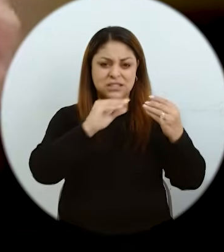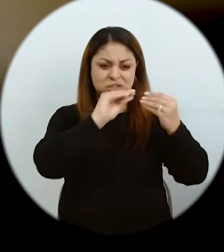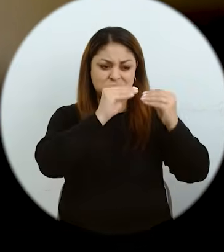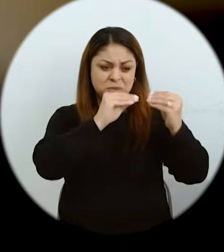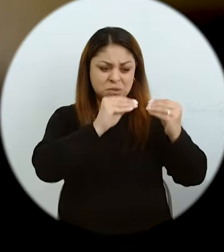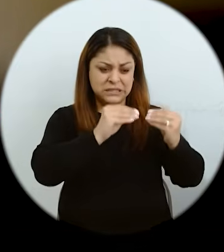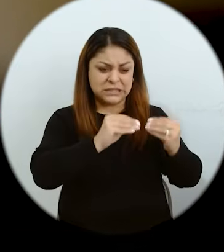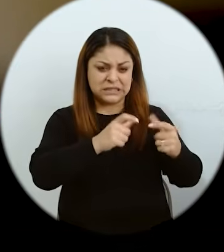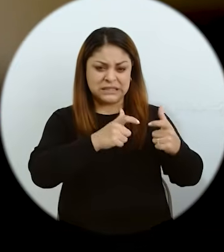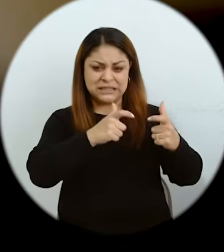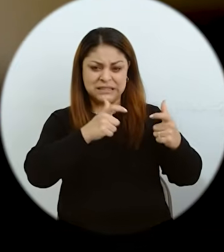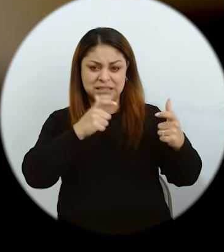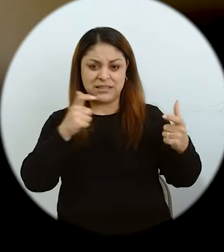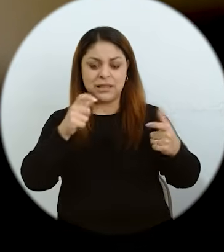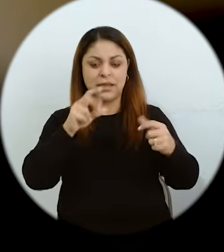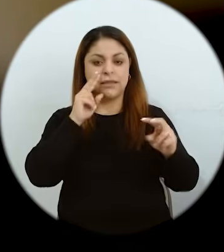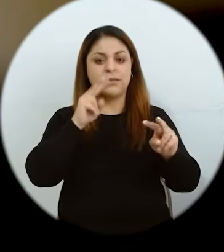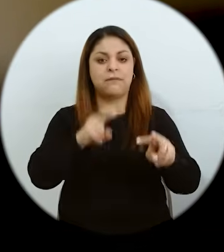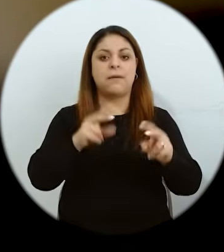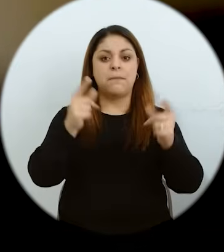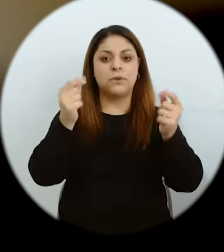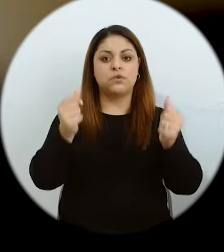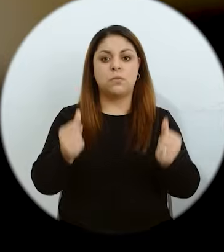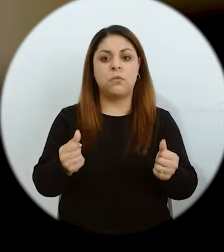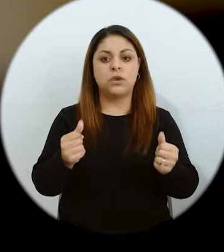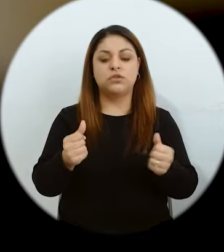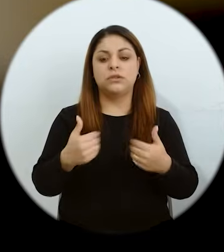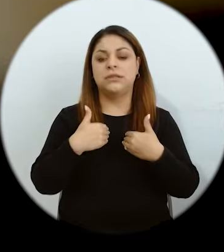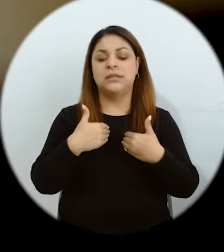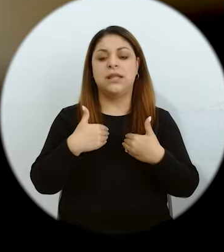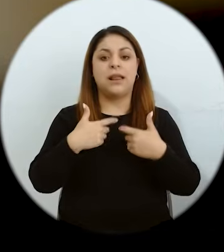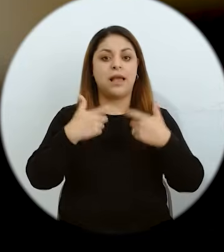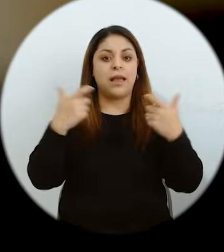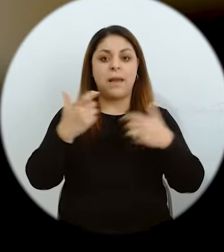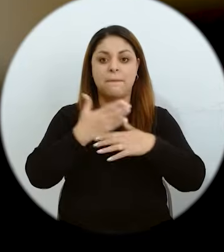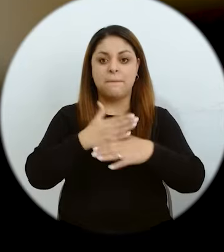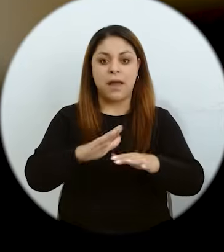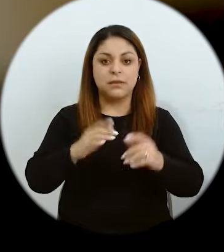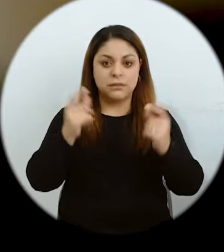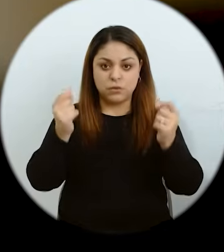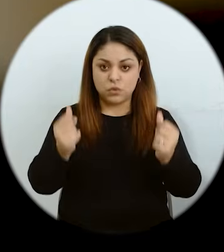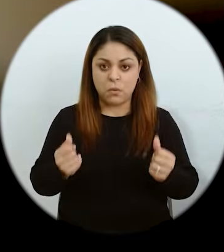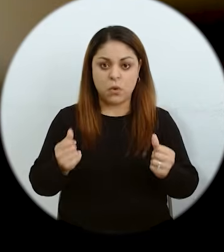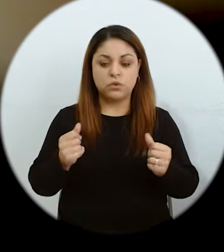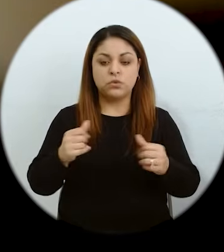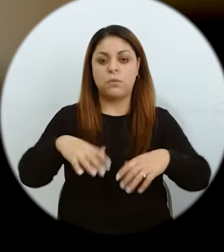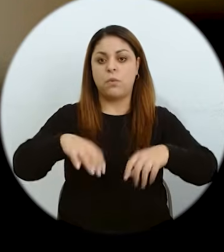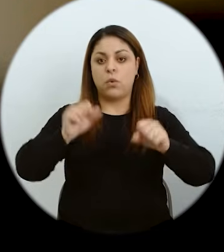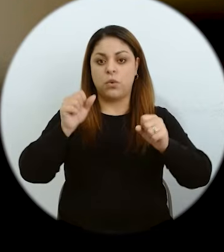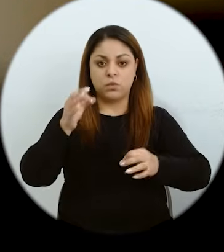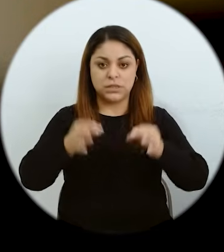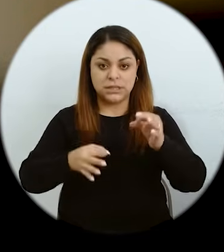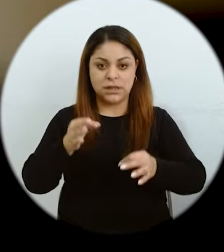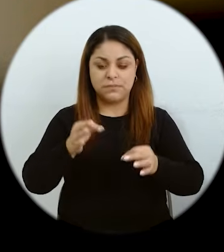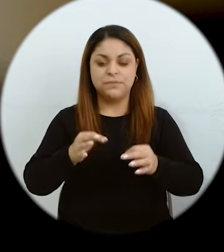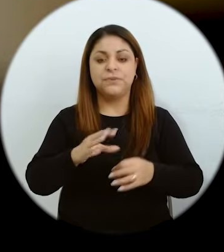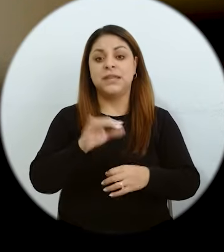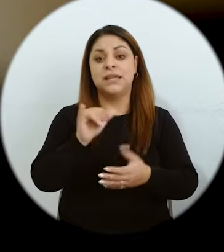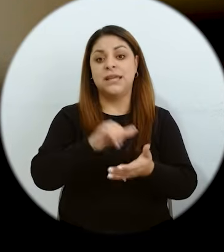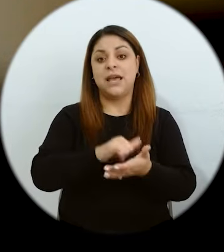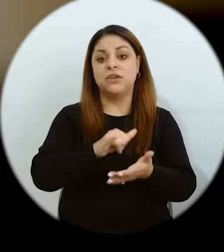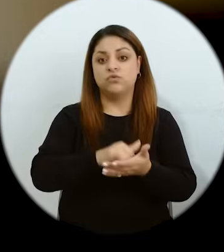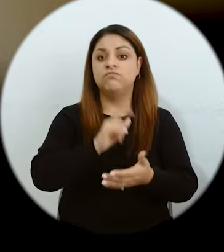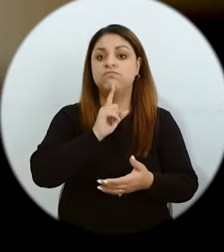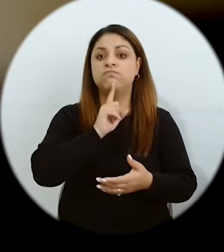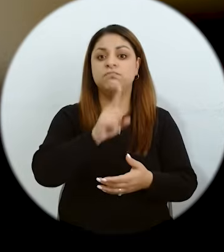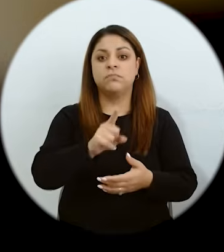números que también se van a visibilizar en el tema del presupuesto, que absorbe gran parte del presupuesto del Poder